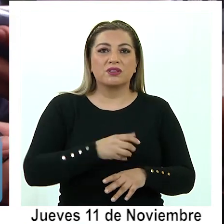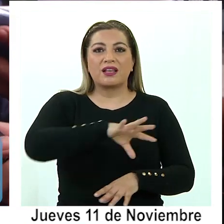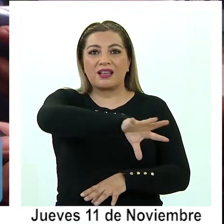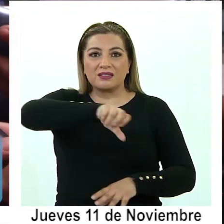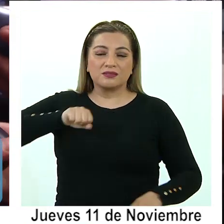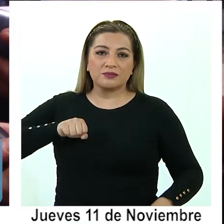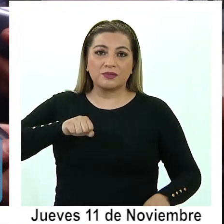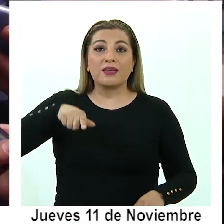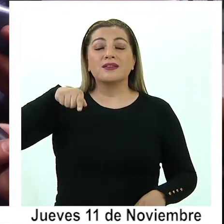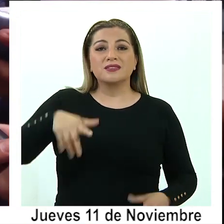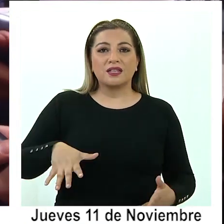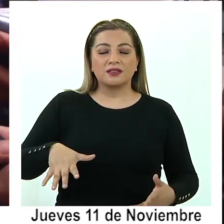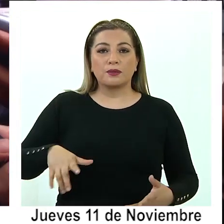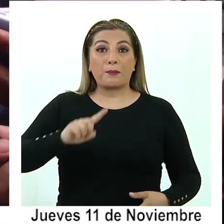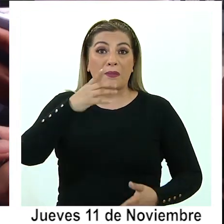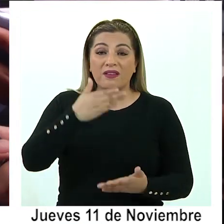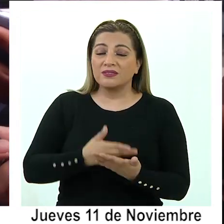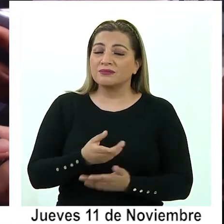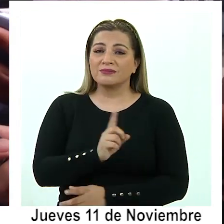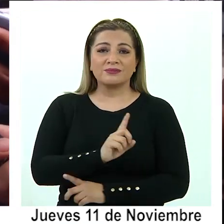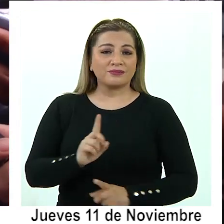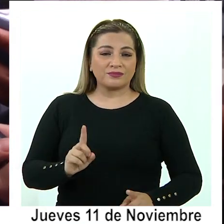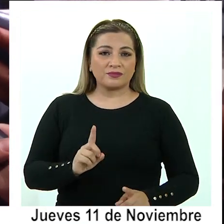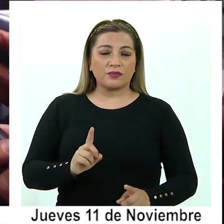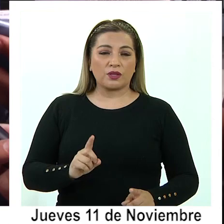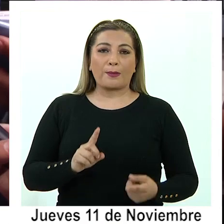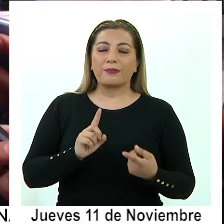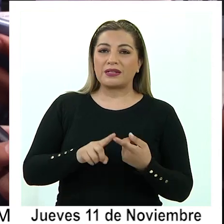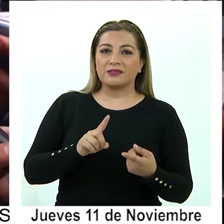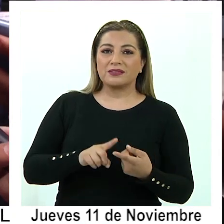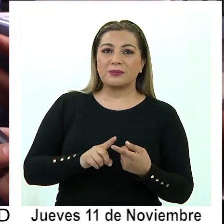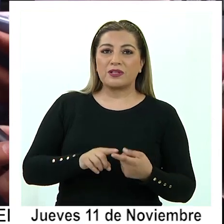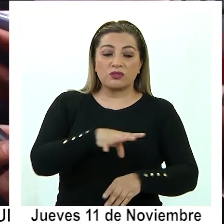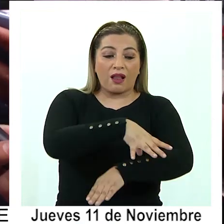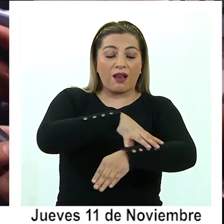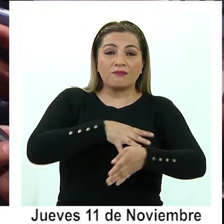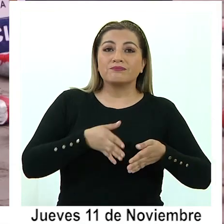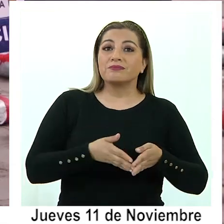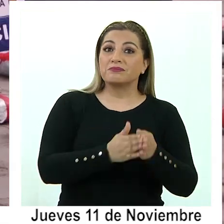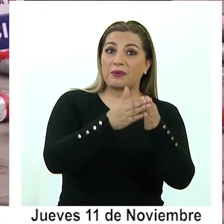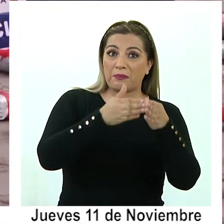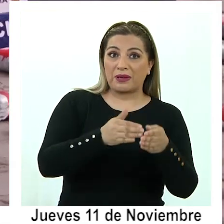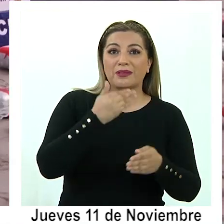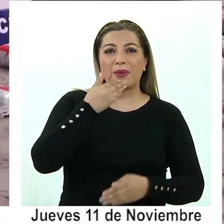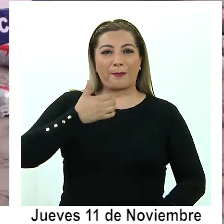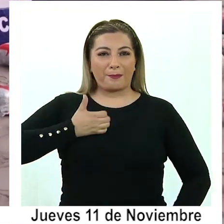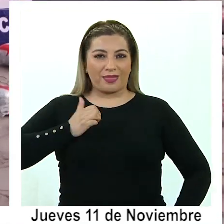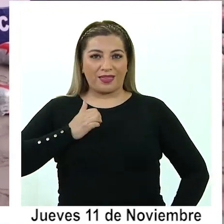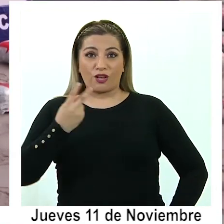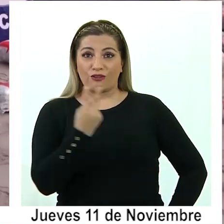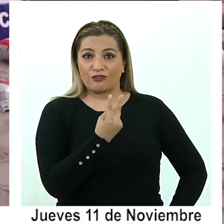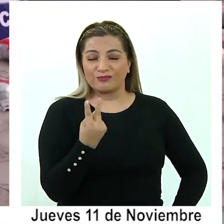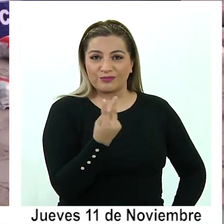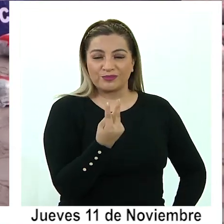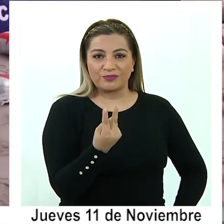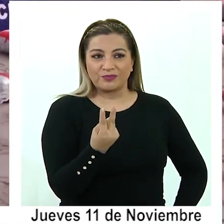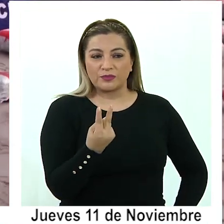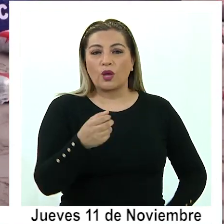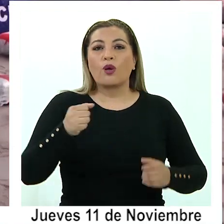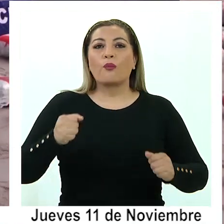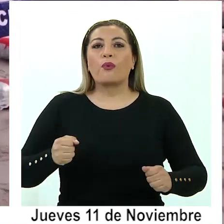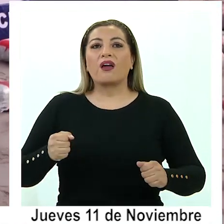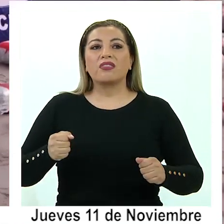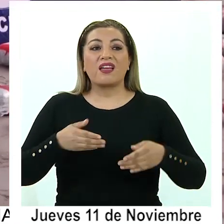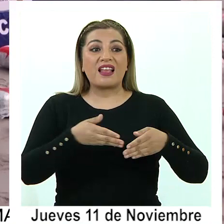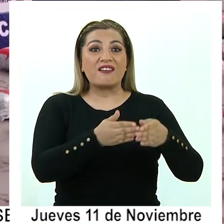ya no es primera vez que con la participación de la Armada y, bueno, en este caso la PDI también, se pudo interceptar un